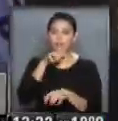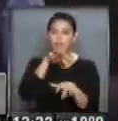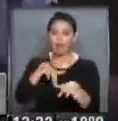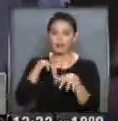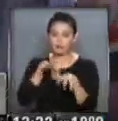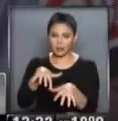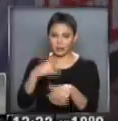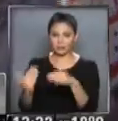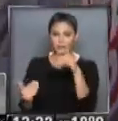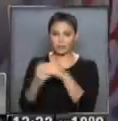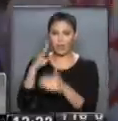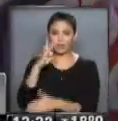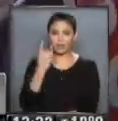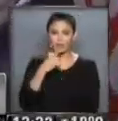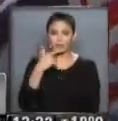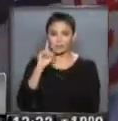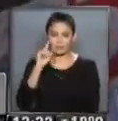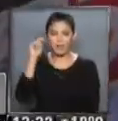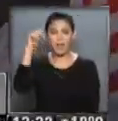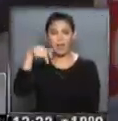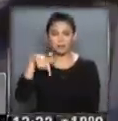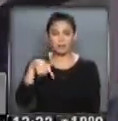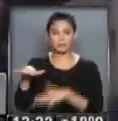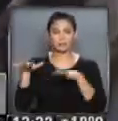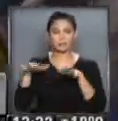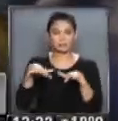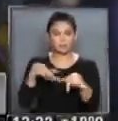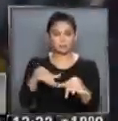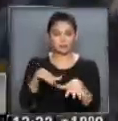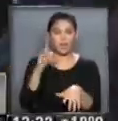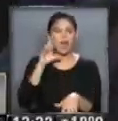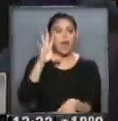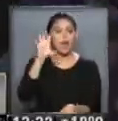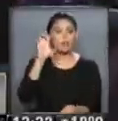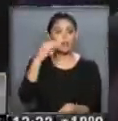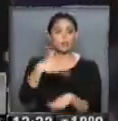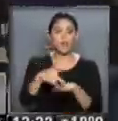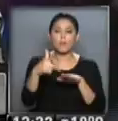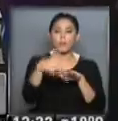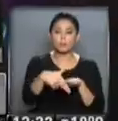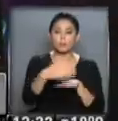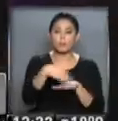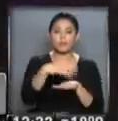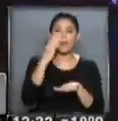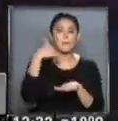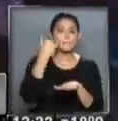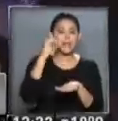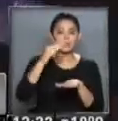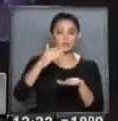encabezada por Eduardo Bussi. Por ahora la concentración se está realizando, reiteramos, con el corte total de Avenida de Mayo y